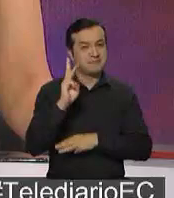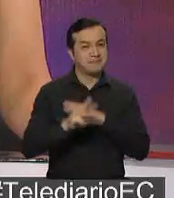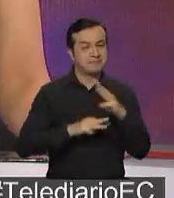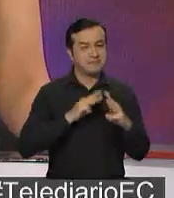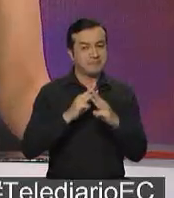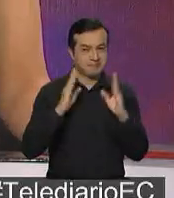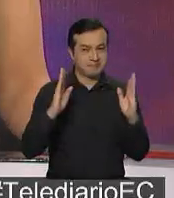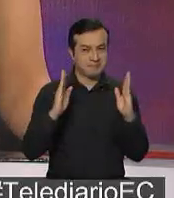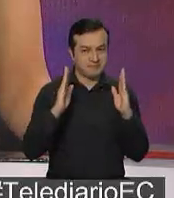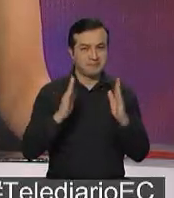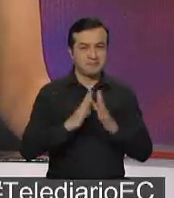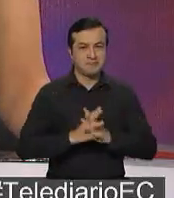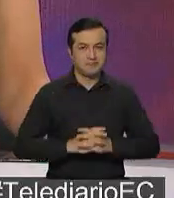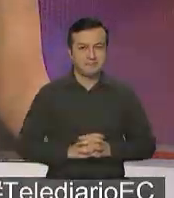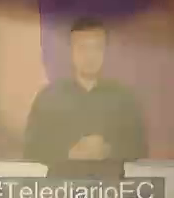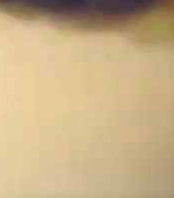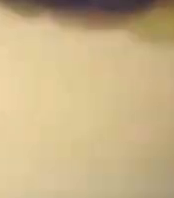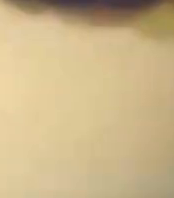mundo. Empezamos.